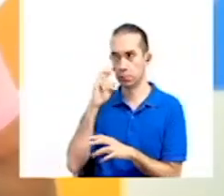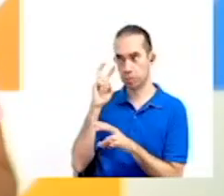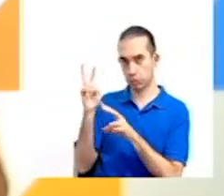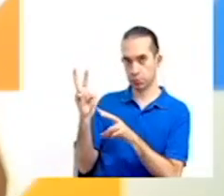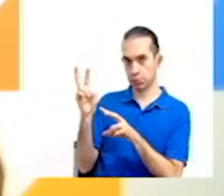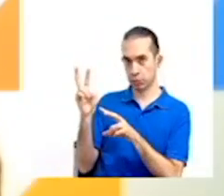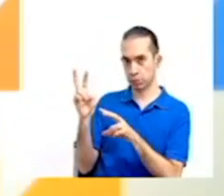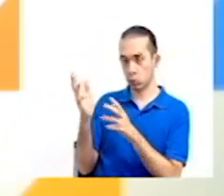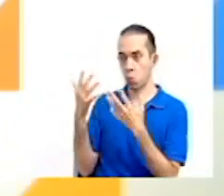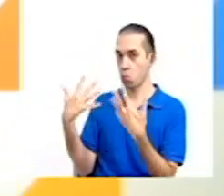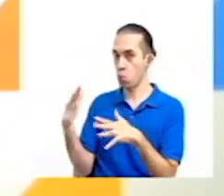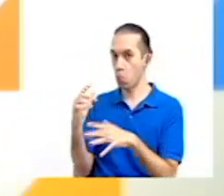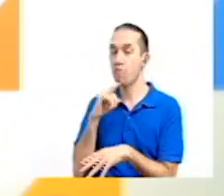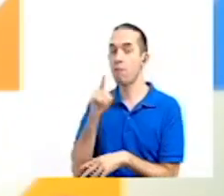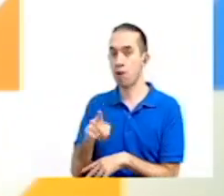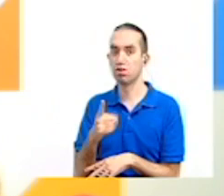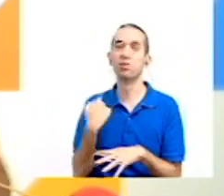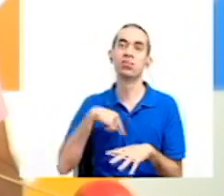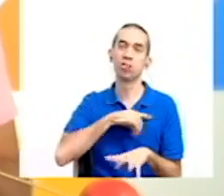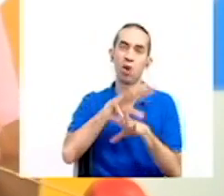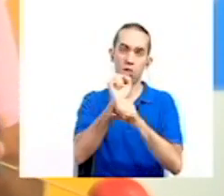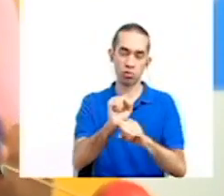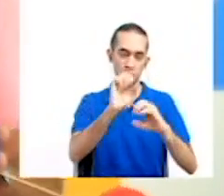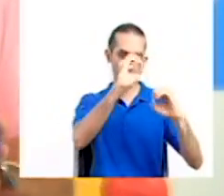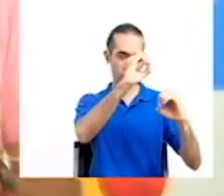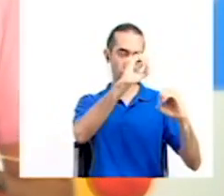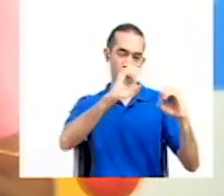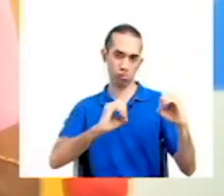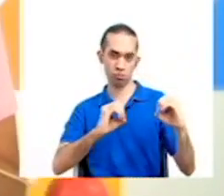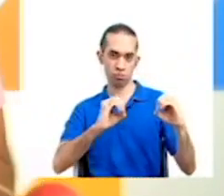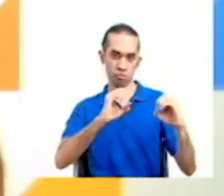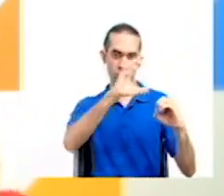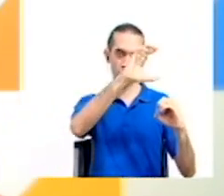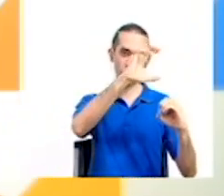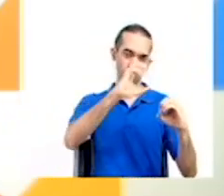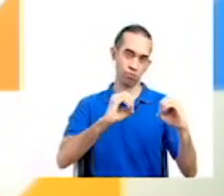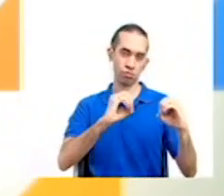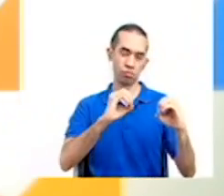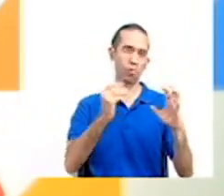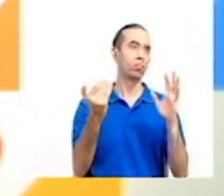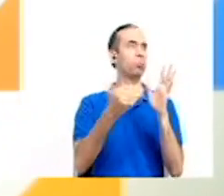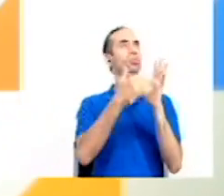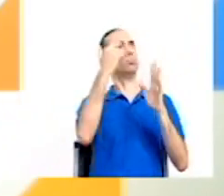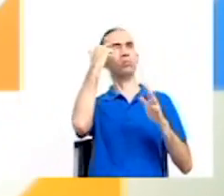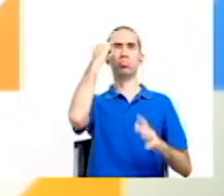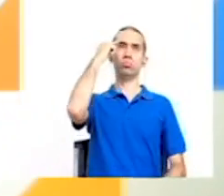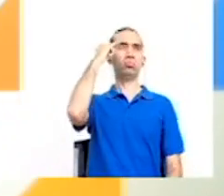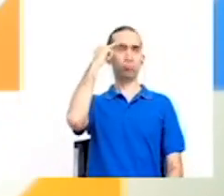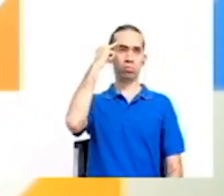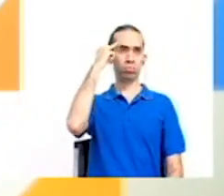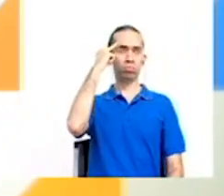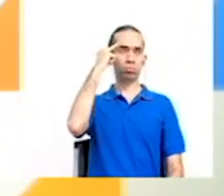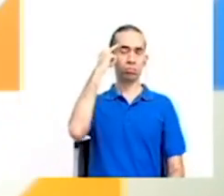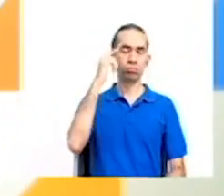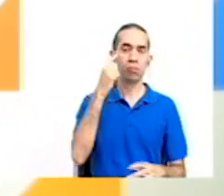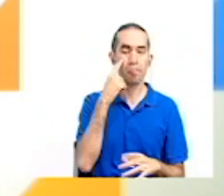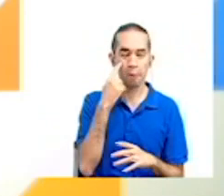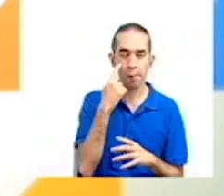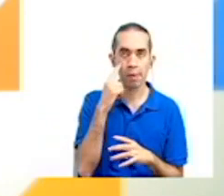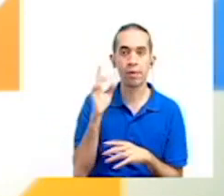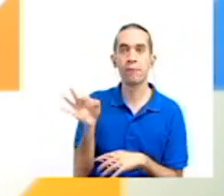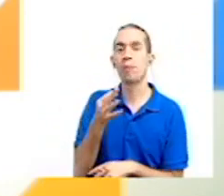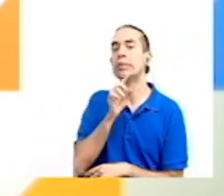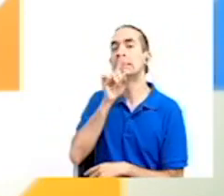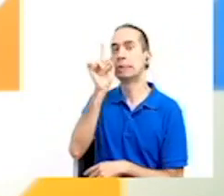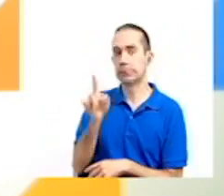agua es tridimensional. Estamos acostumbrados a verla en plana y eso nos afecta un poco cuando la tratamos de ver. Pero vean